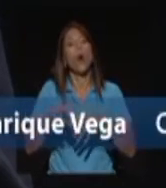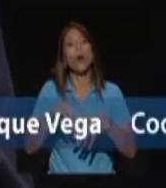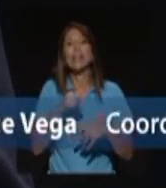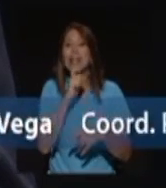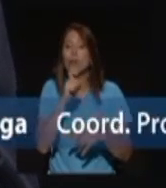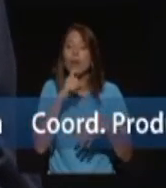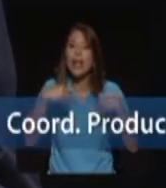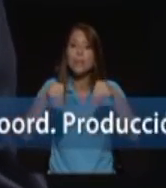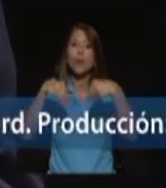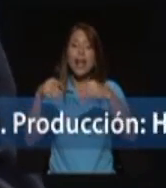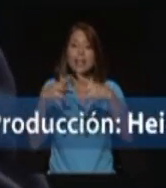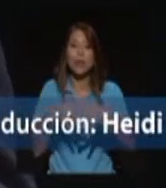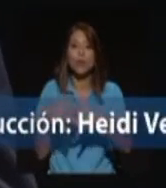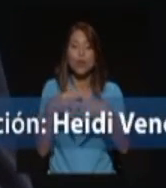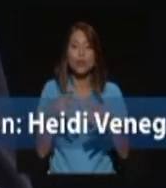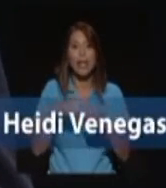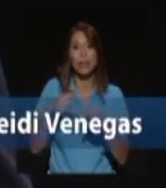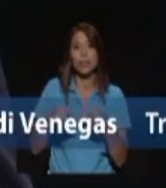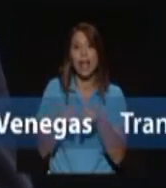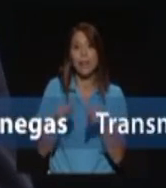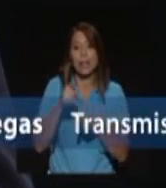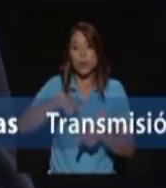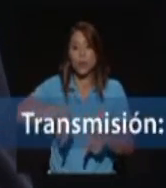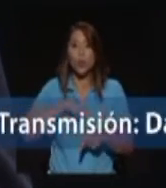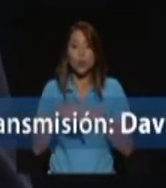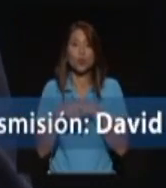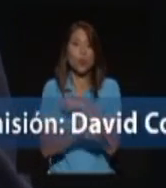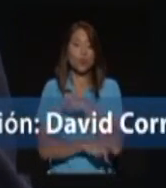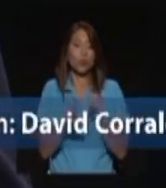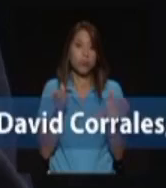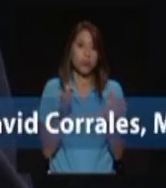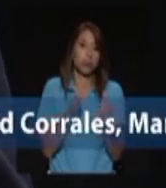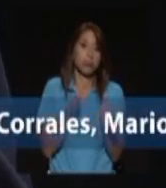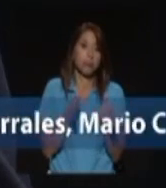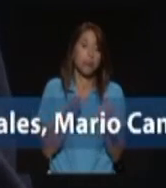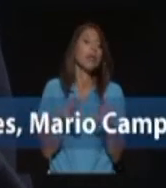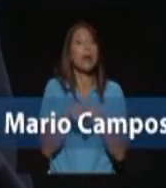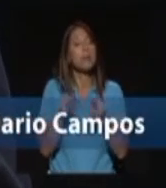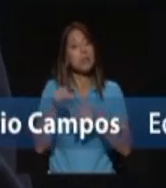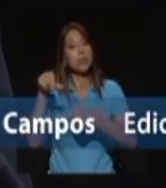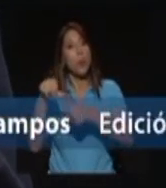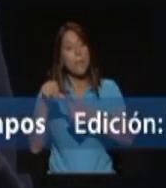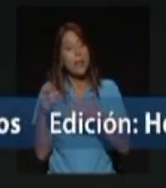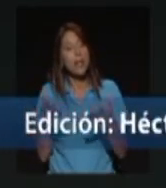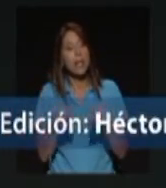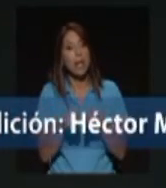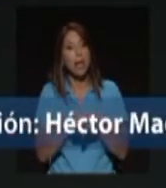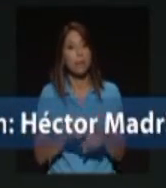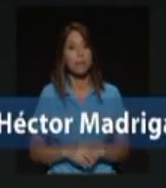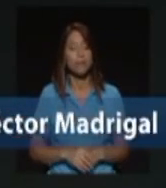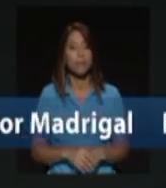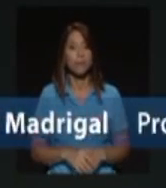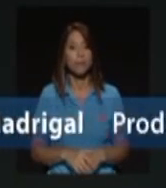Así que a mí me da la impresión de que además nosotros somos muy pequeños, como Centroamérica, como Costa Rica. Pues